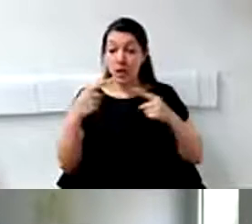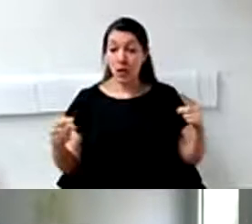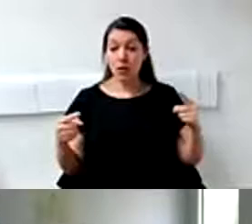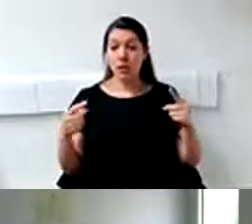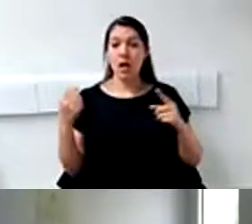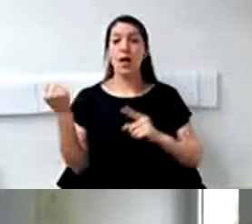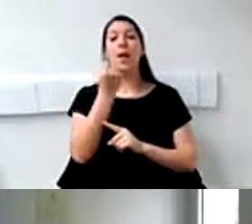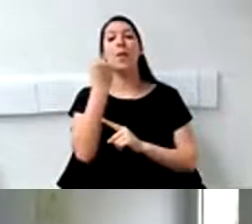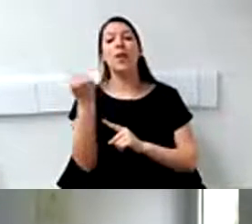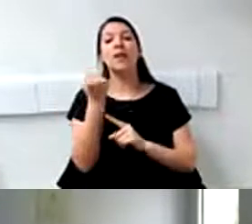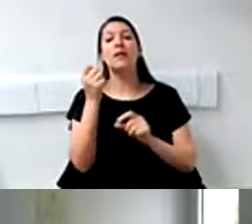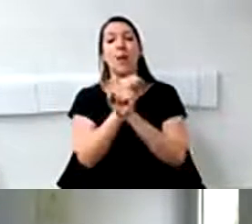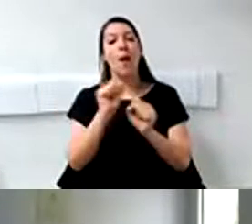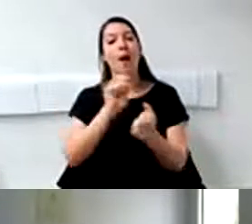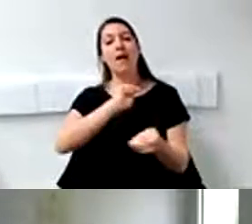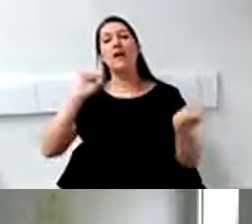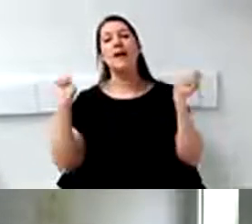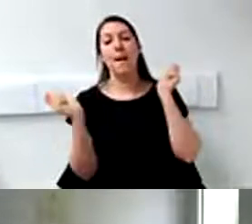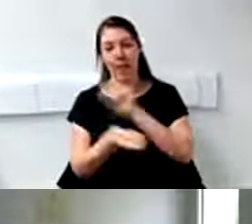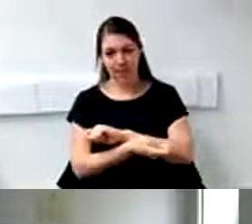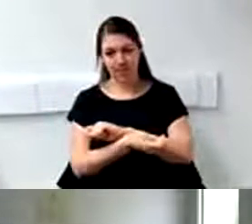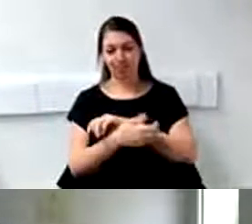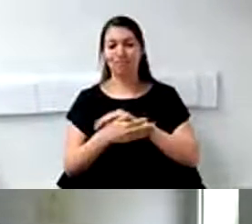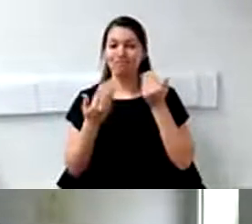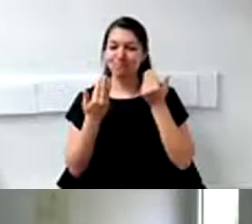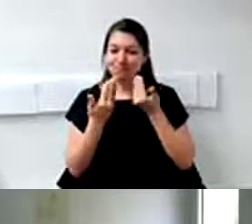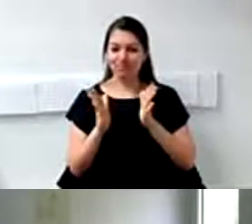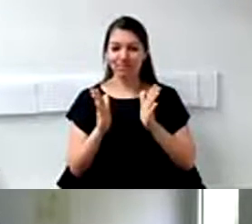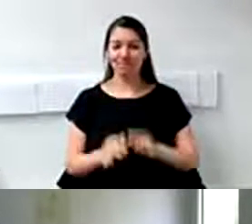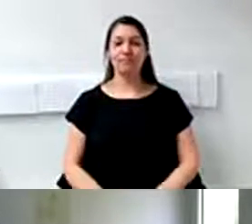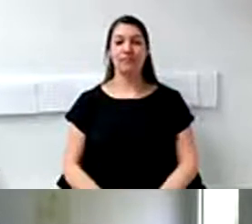es importante que se puedan modificar. Le doy la palabra a ellas.